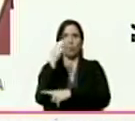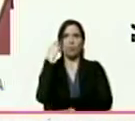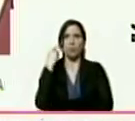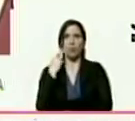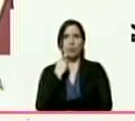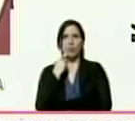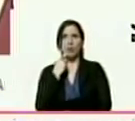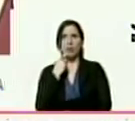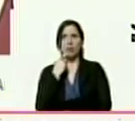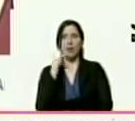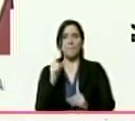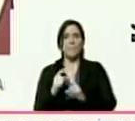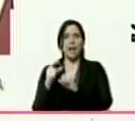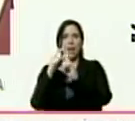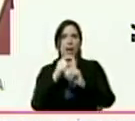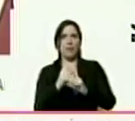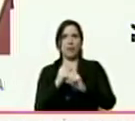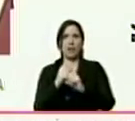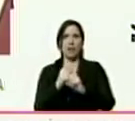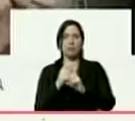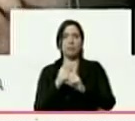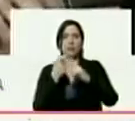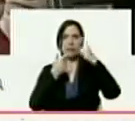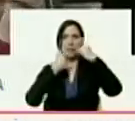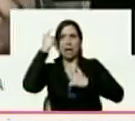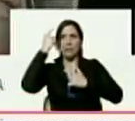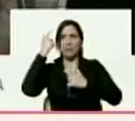según palabras del comandante Hugo Chávez.